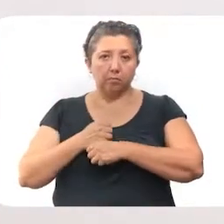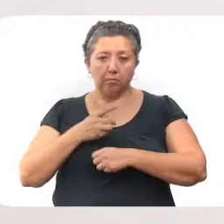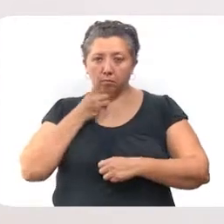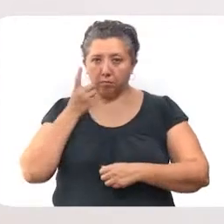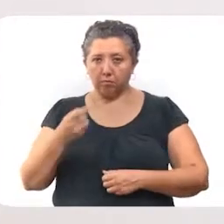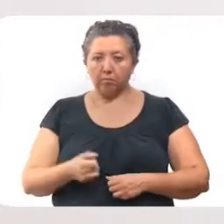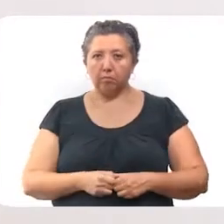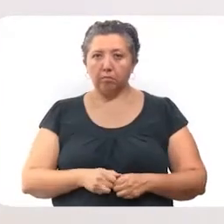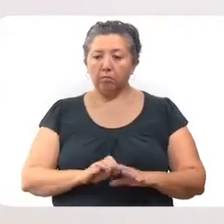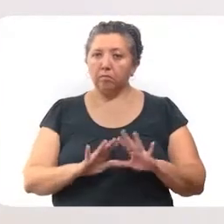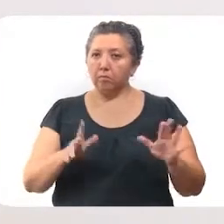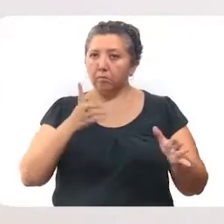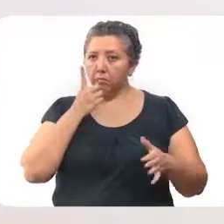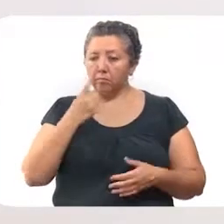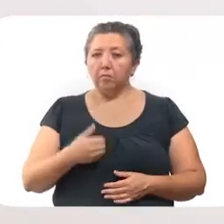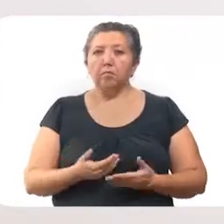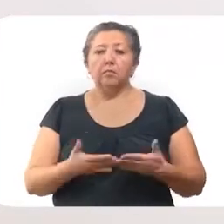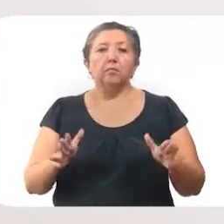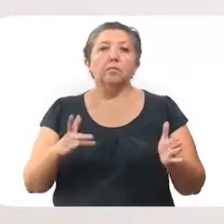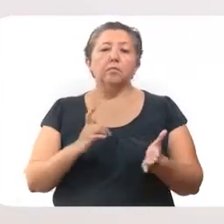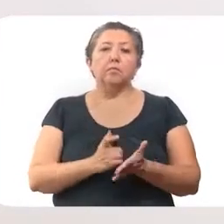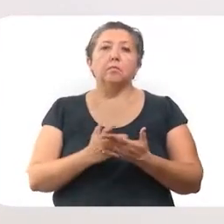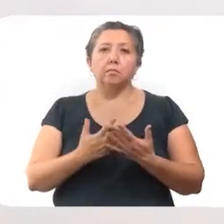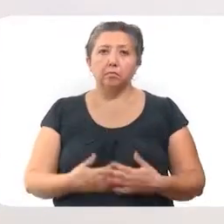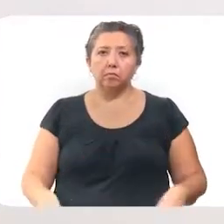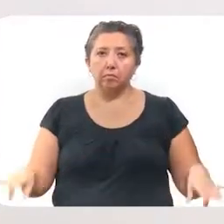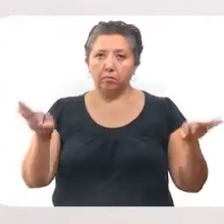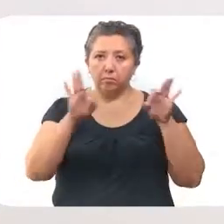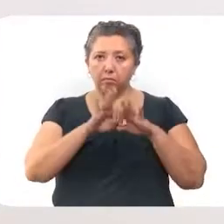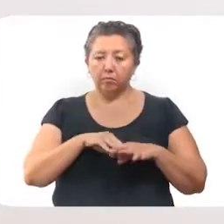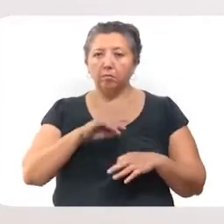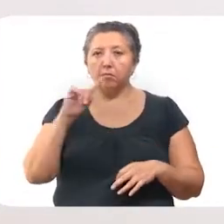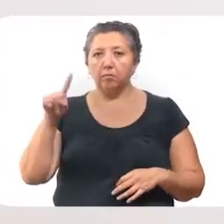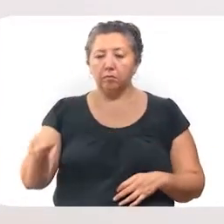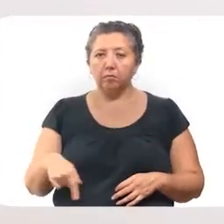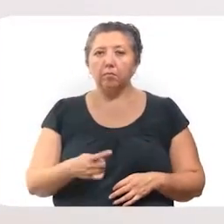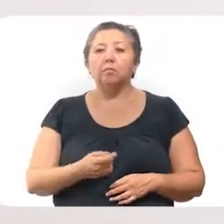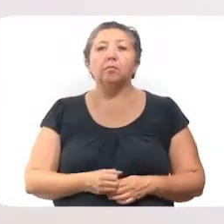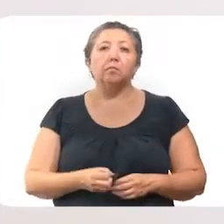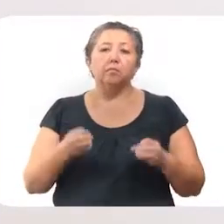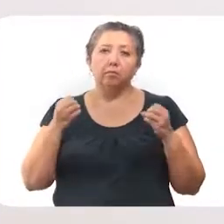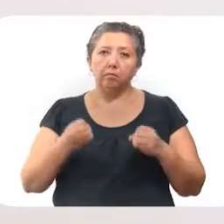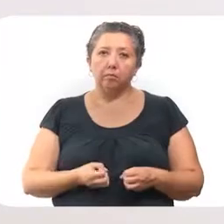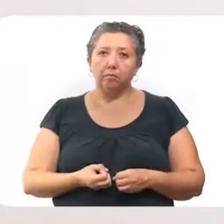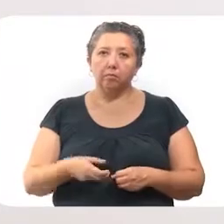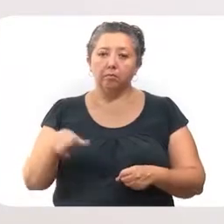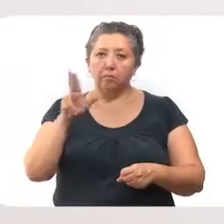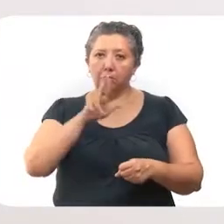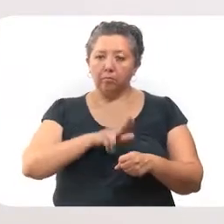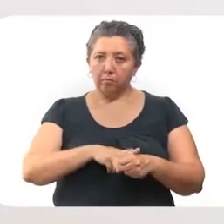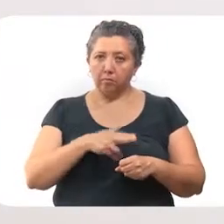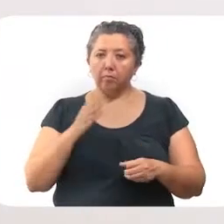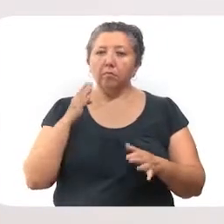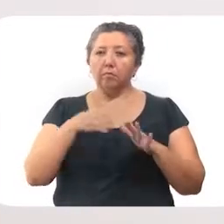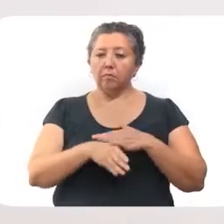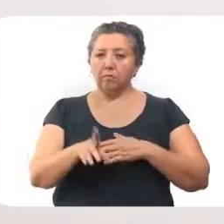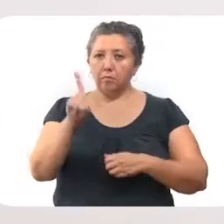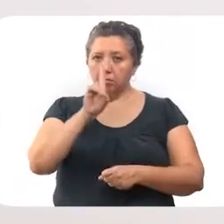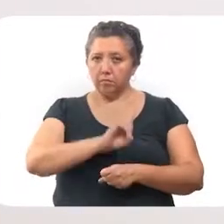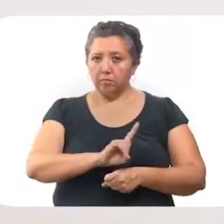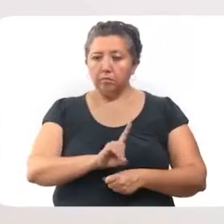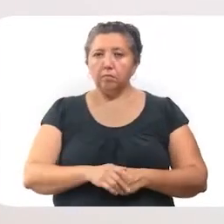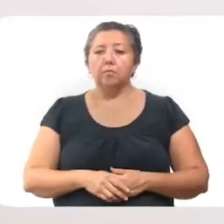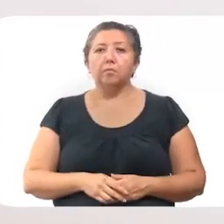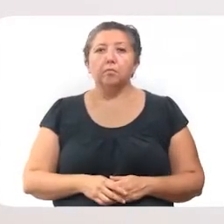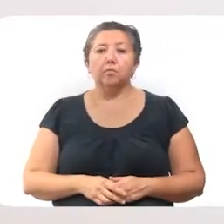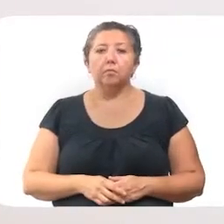Armadas. Como se ha señalado, en la reapertura económica, los datos más importantes son la ocupación hospitalaria y los